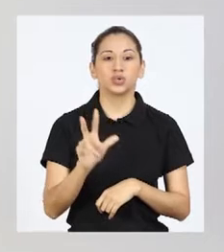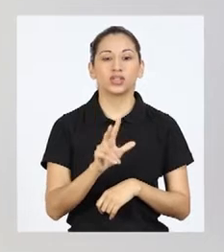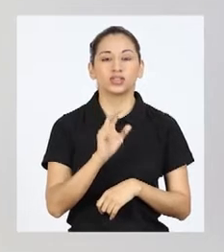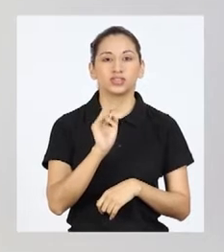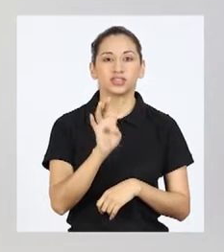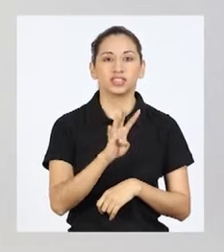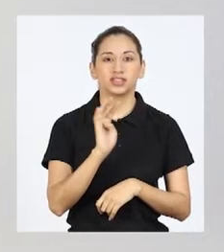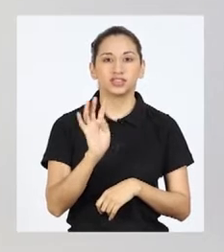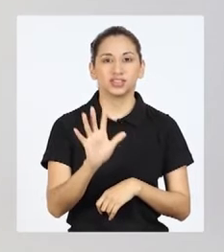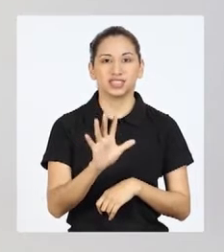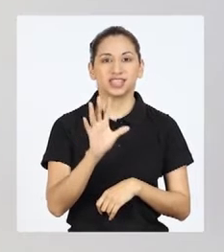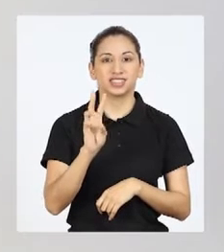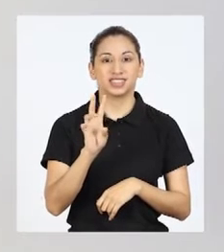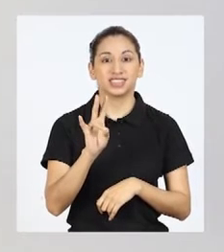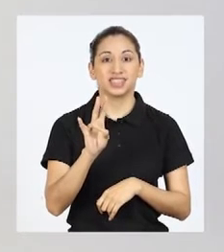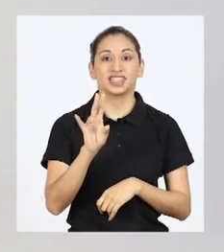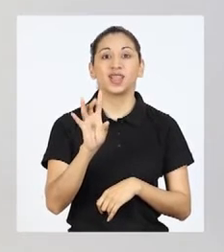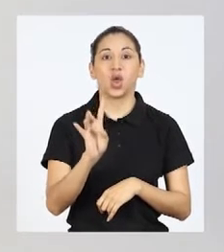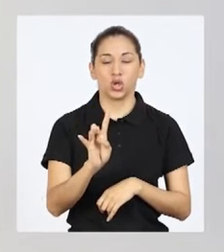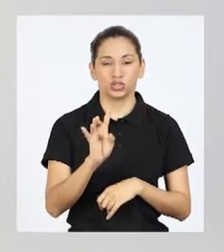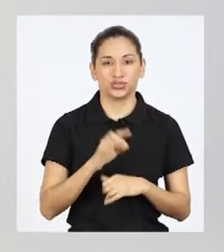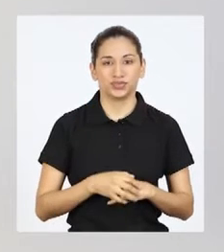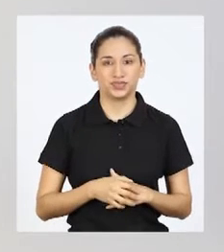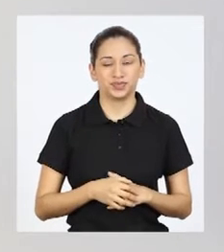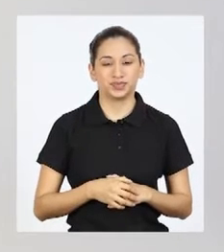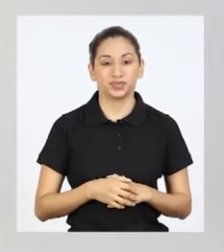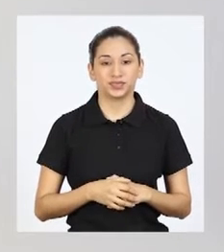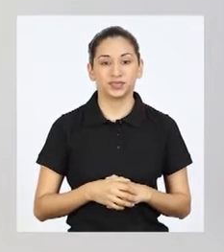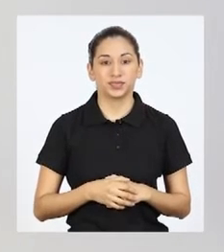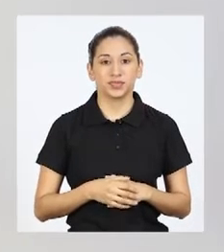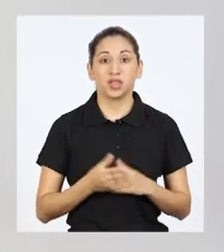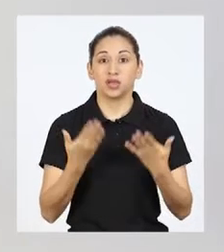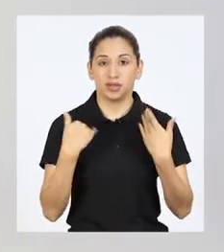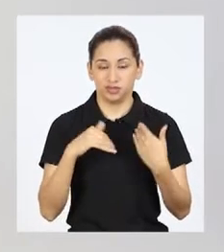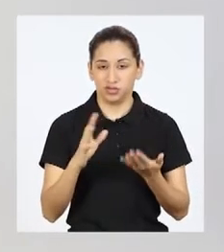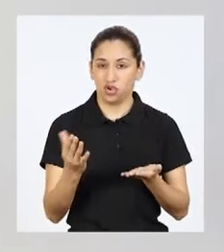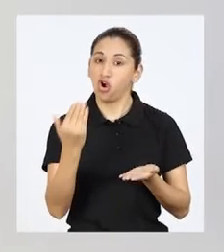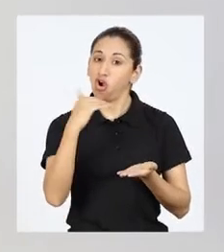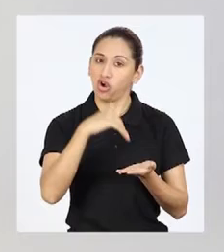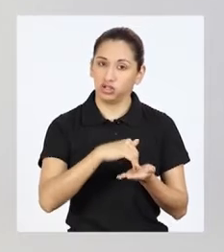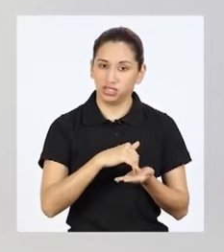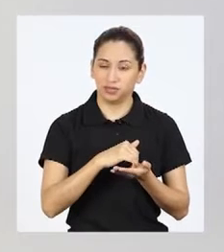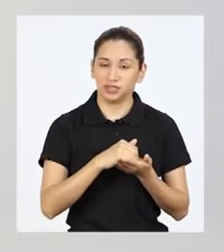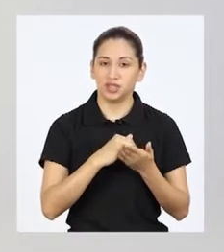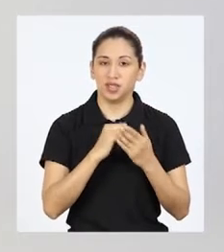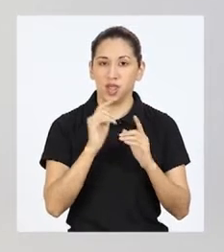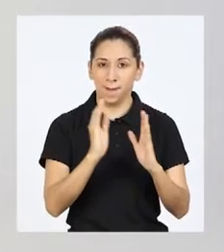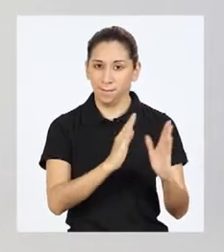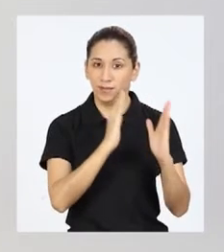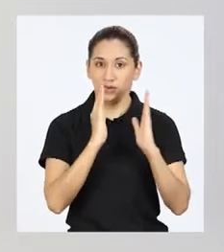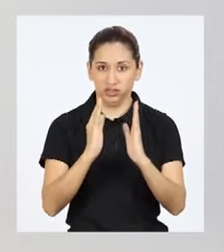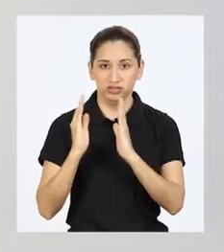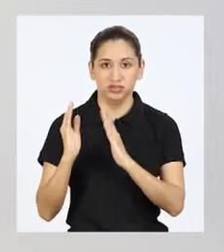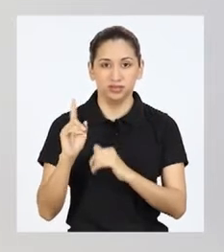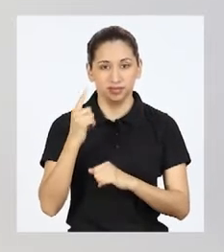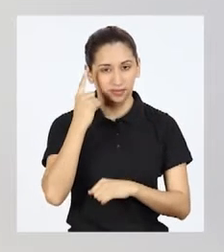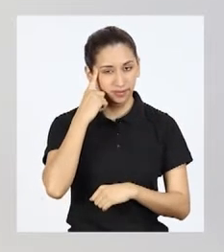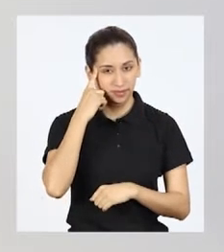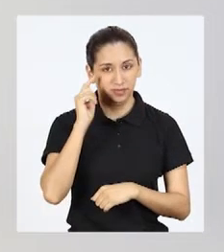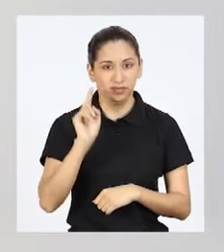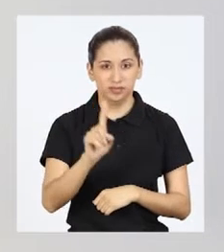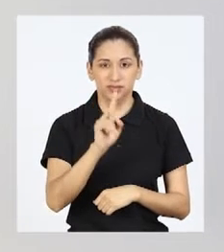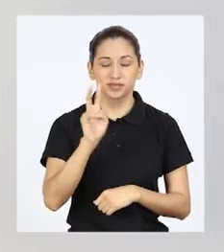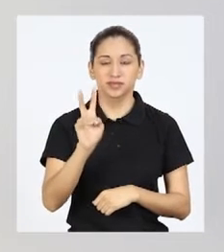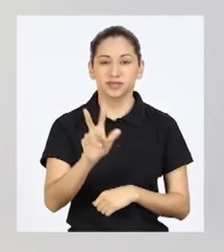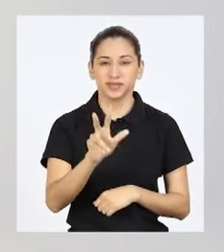3, 4, 5, 6, 7, 8. Vamos a repetirlo paso por paso. Cabeza.